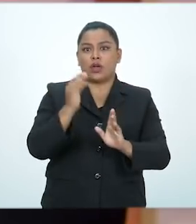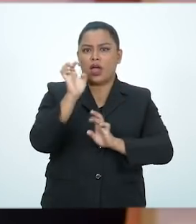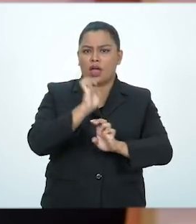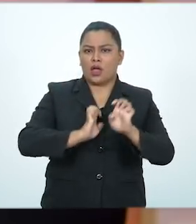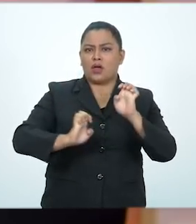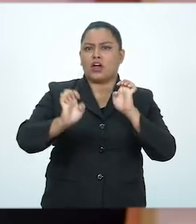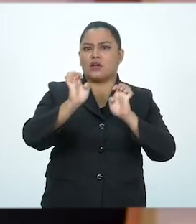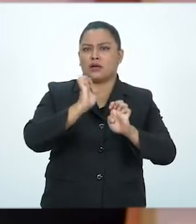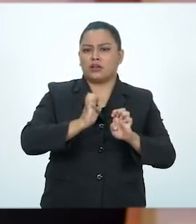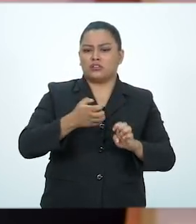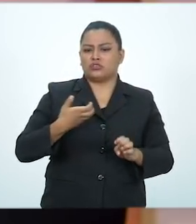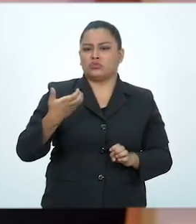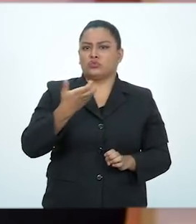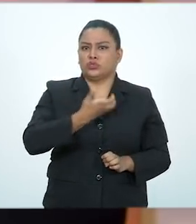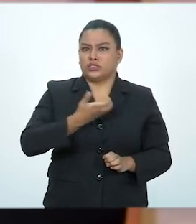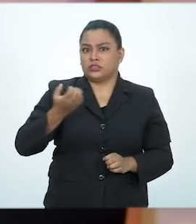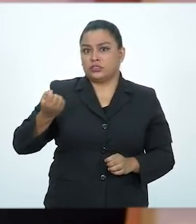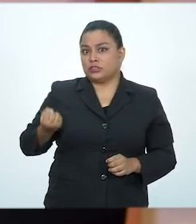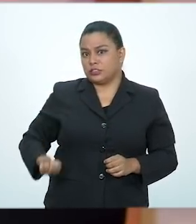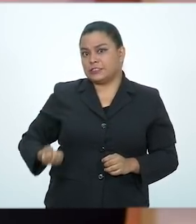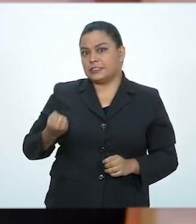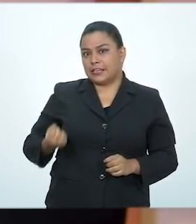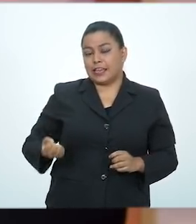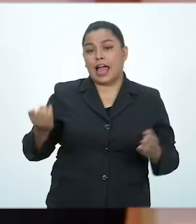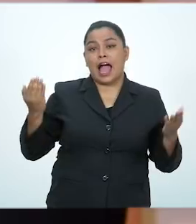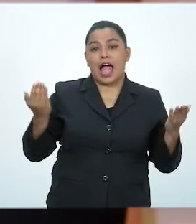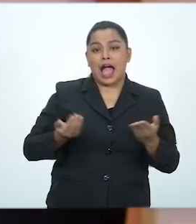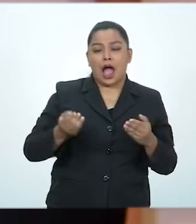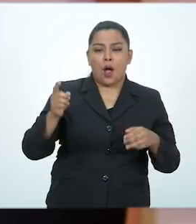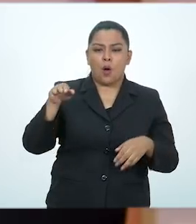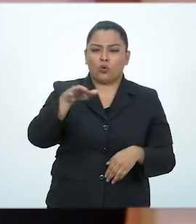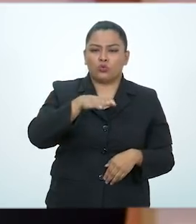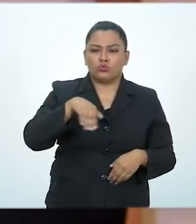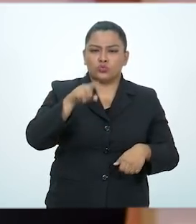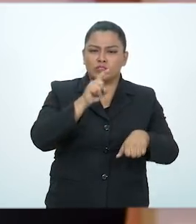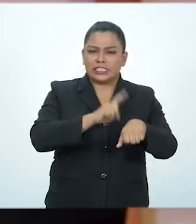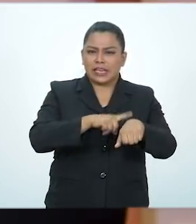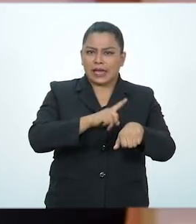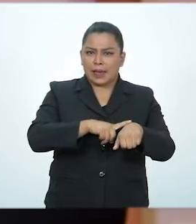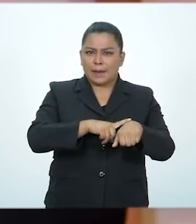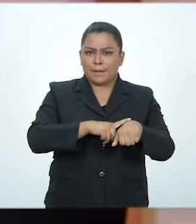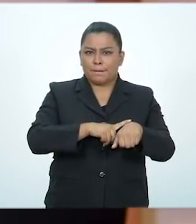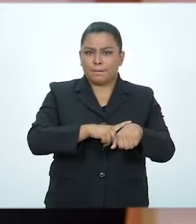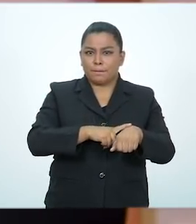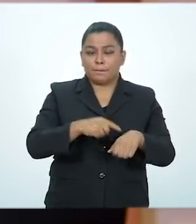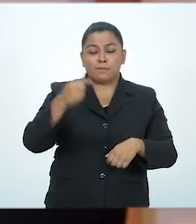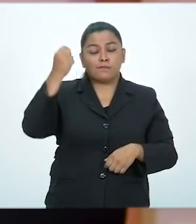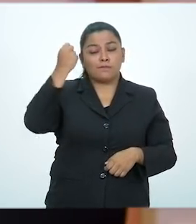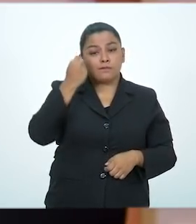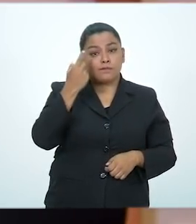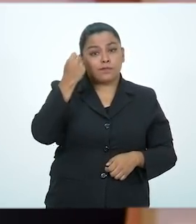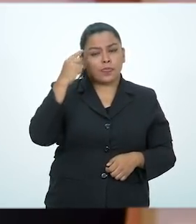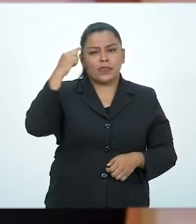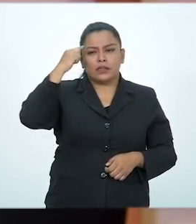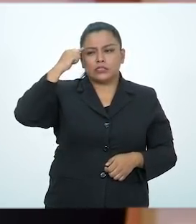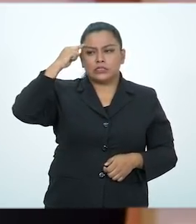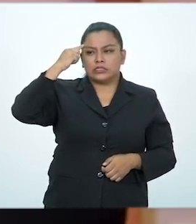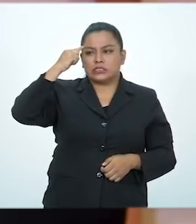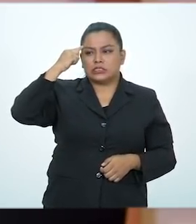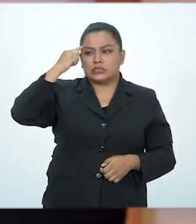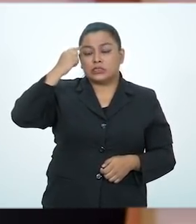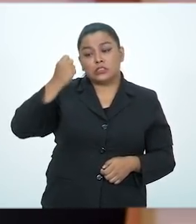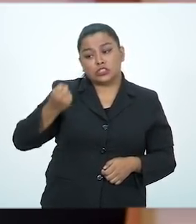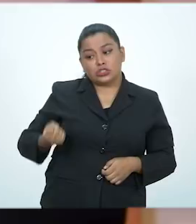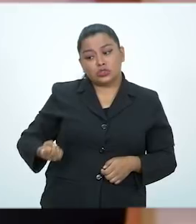una evaluación con nuestros estudiantes, generemos un espacio de reflexión, no solamente con ellos para